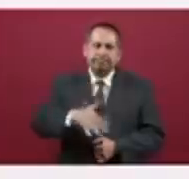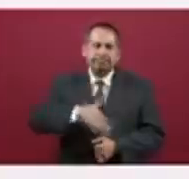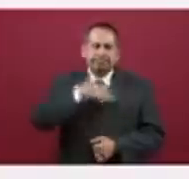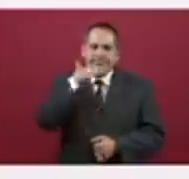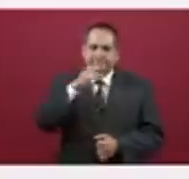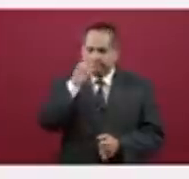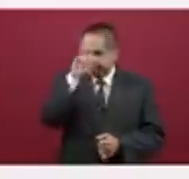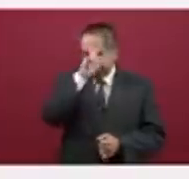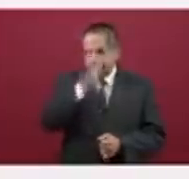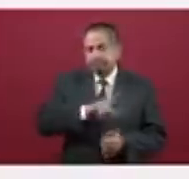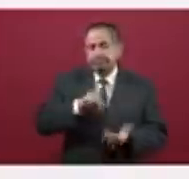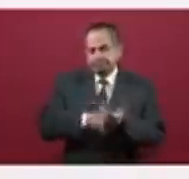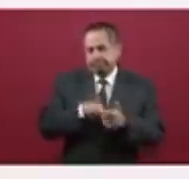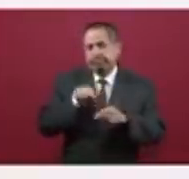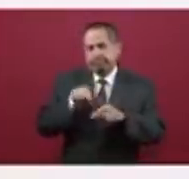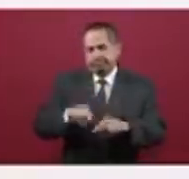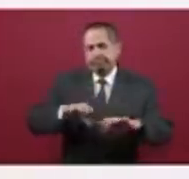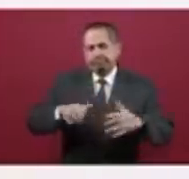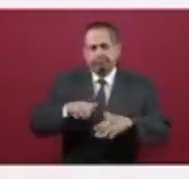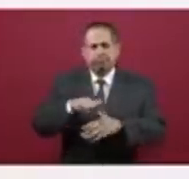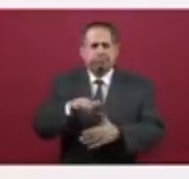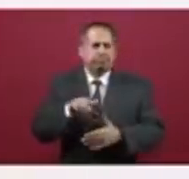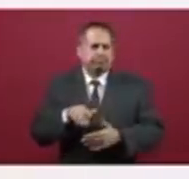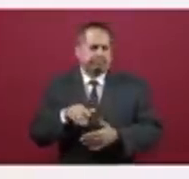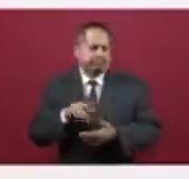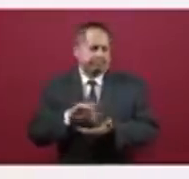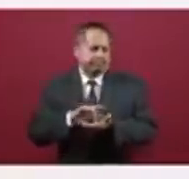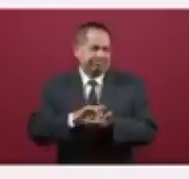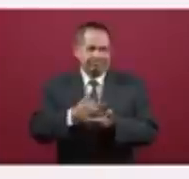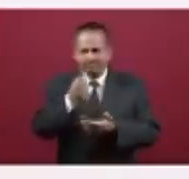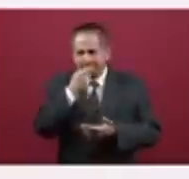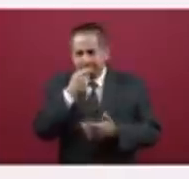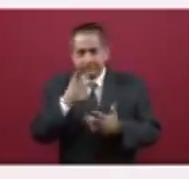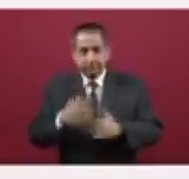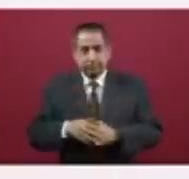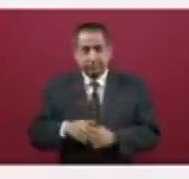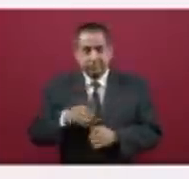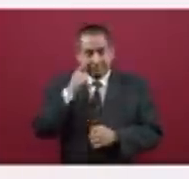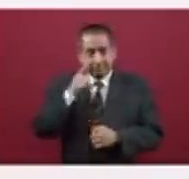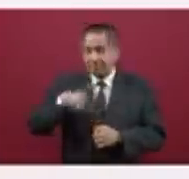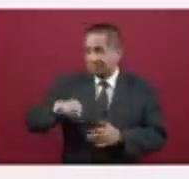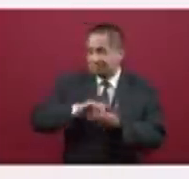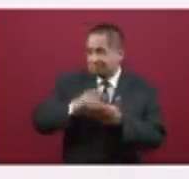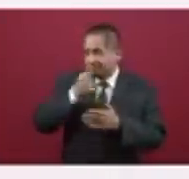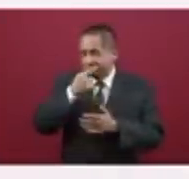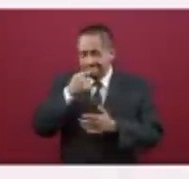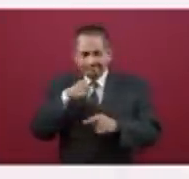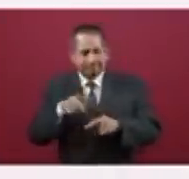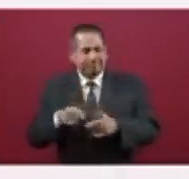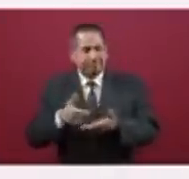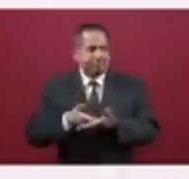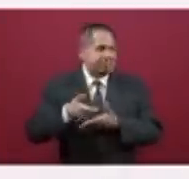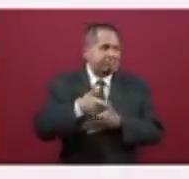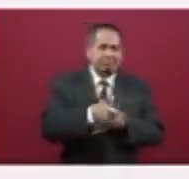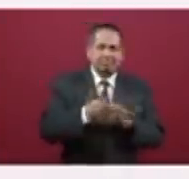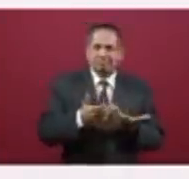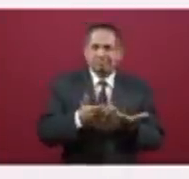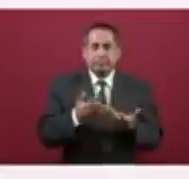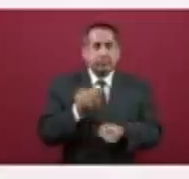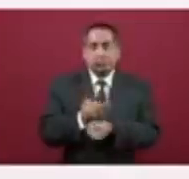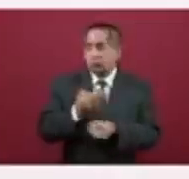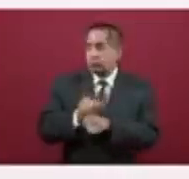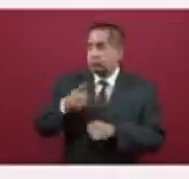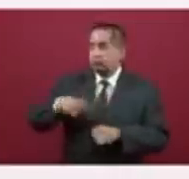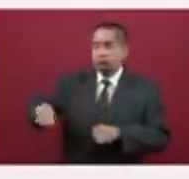sector sobre todo insisto en la compra de medicinas el servicio que hoy se